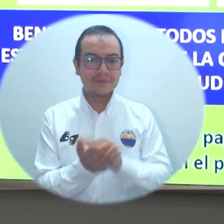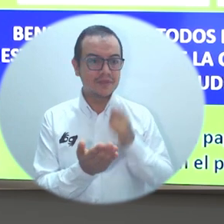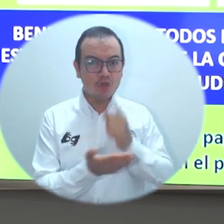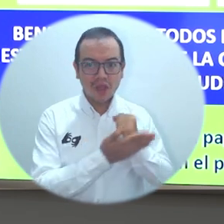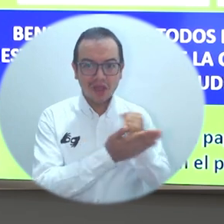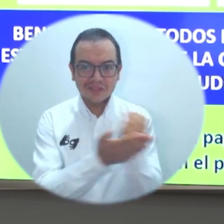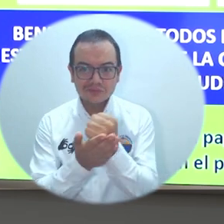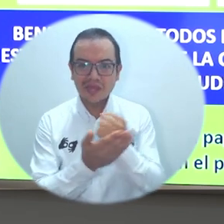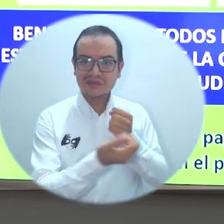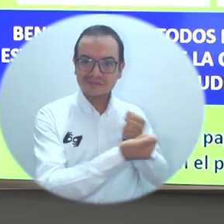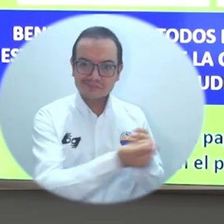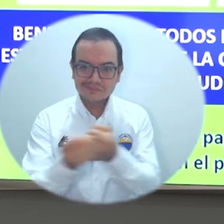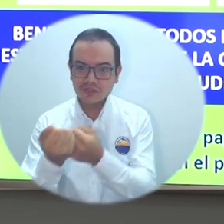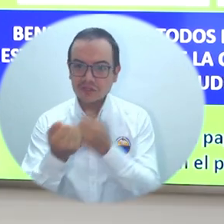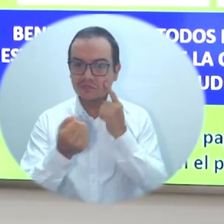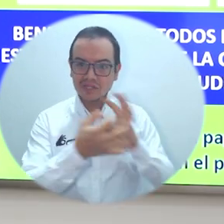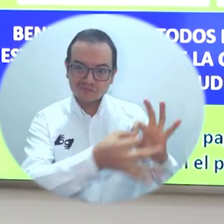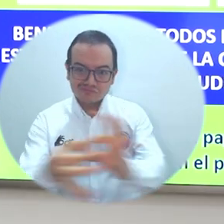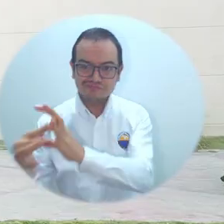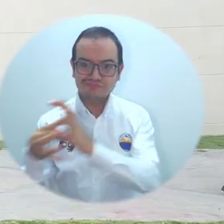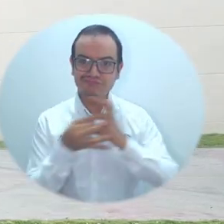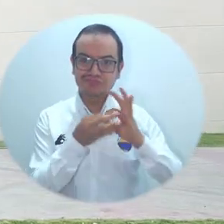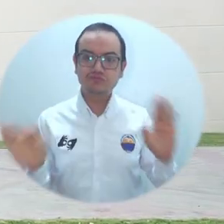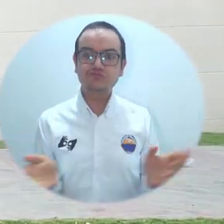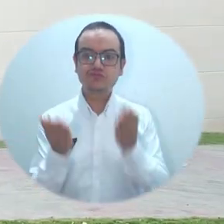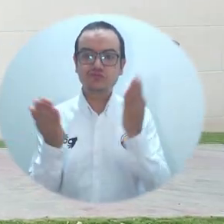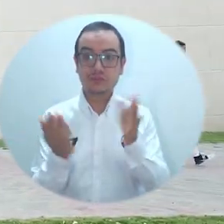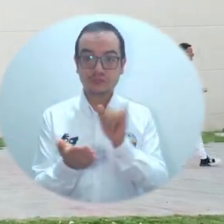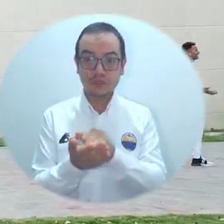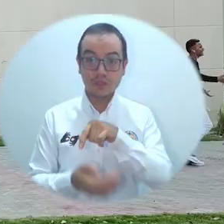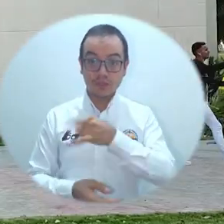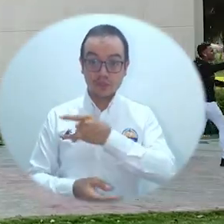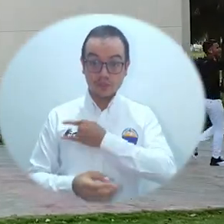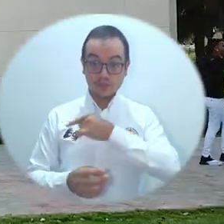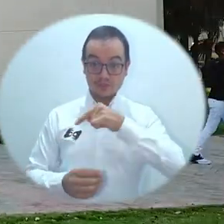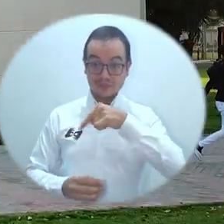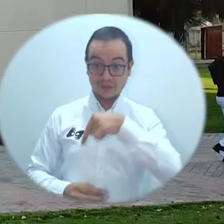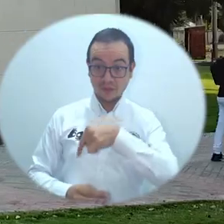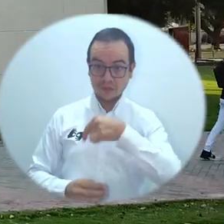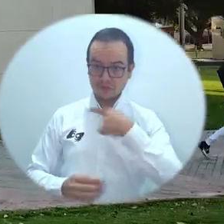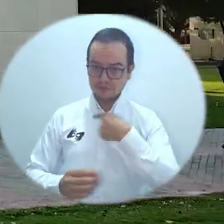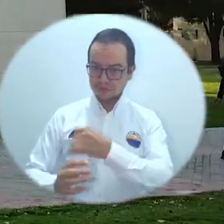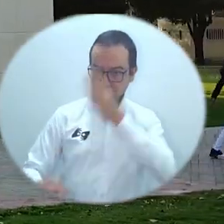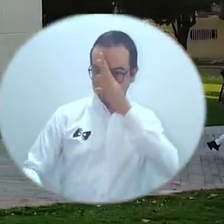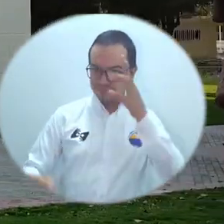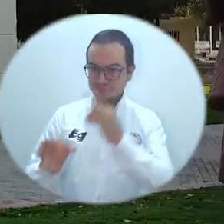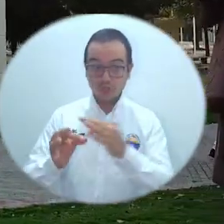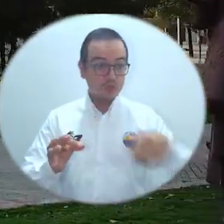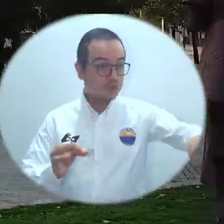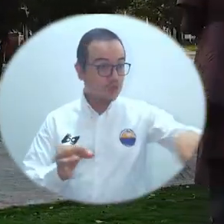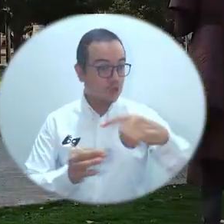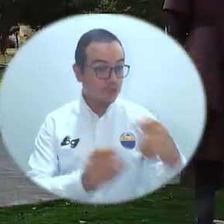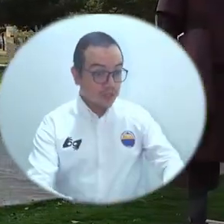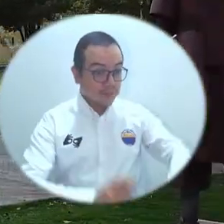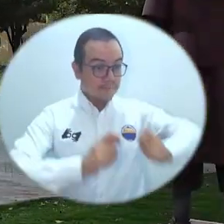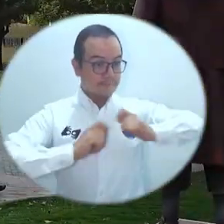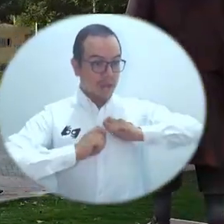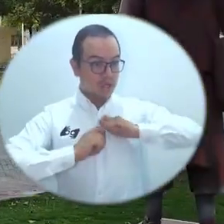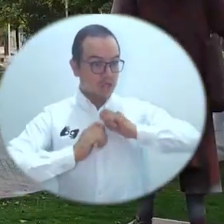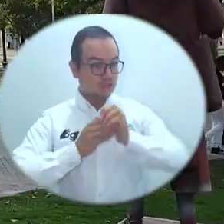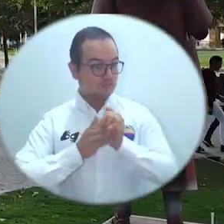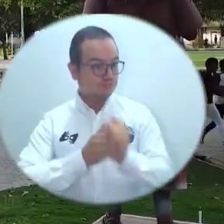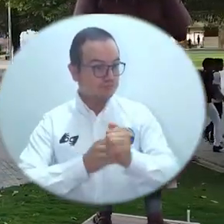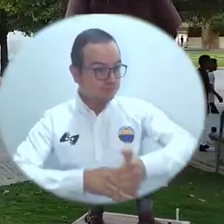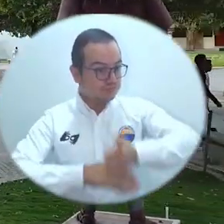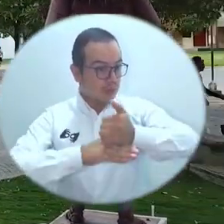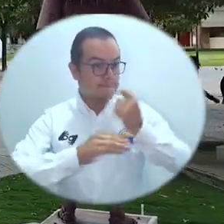que coopere, que avance y que trabaje de la mano con todo el mundo. Que en esa universidad en la que creo y en la que ustedes me dieron el mandato de dirigirla a